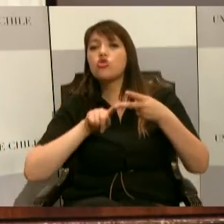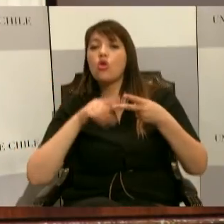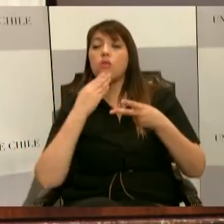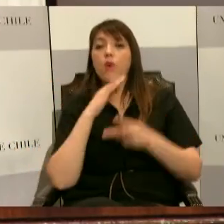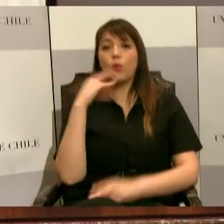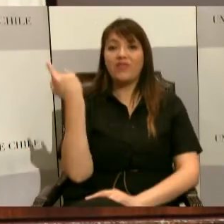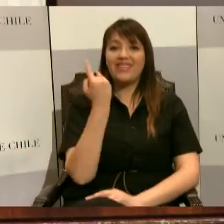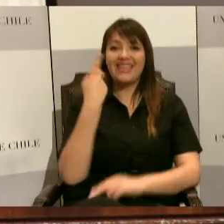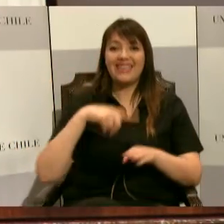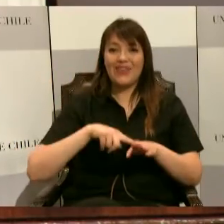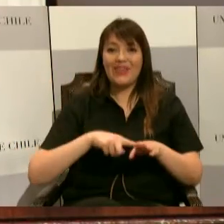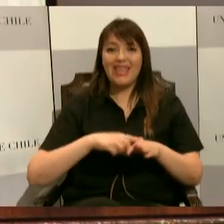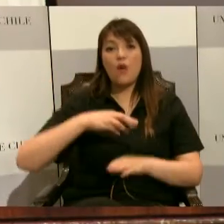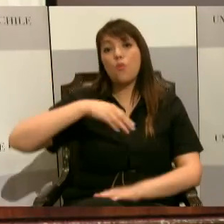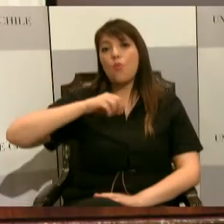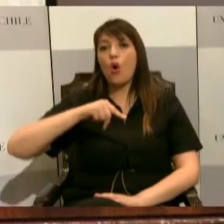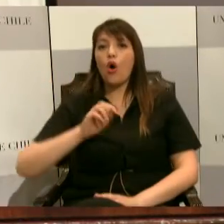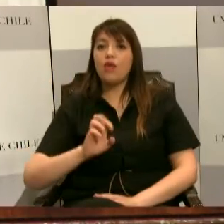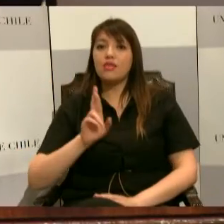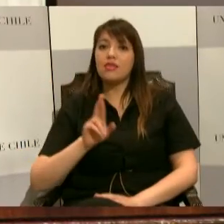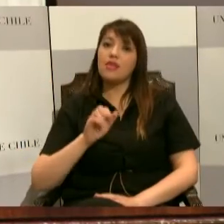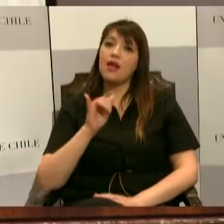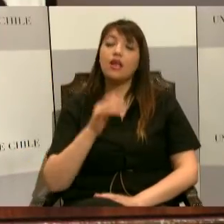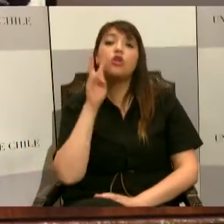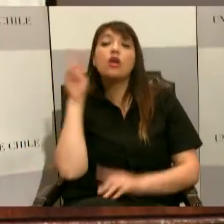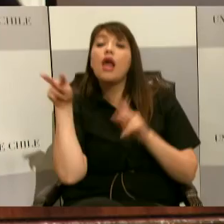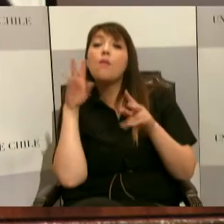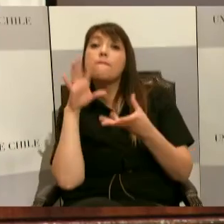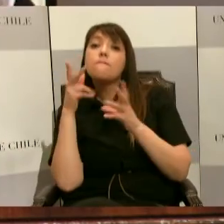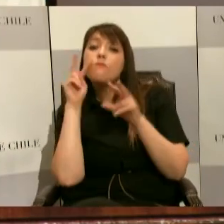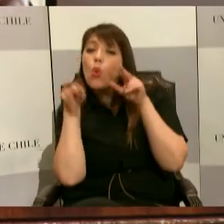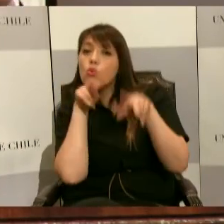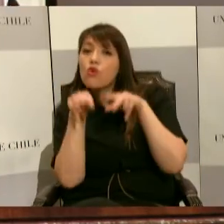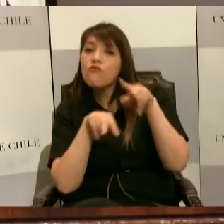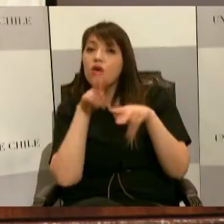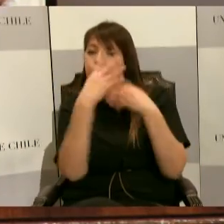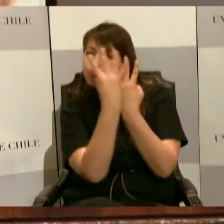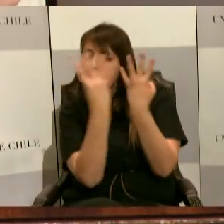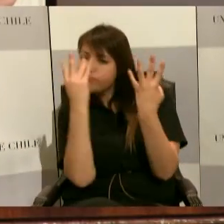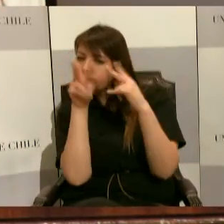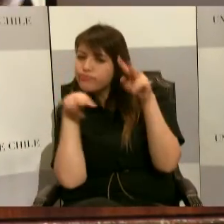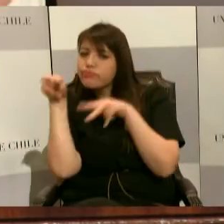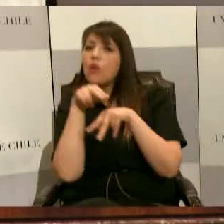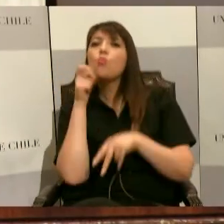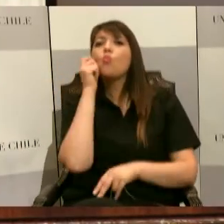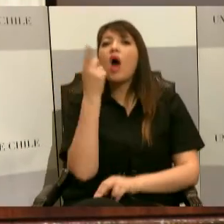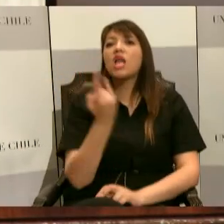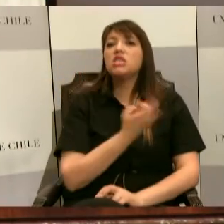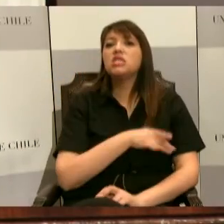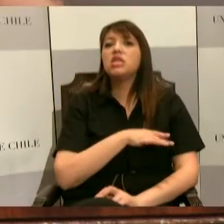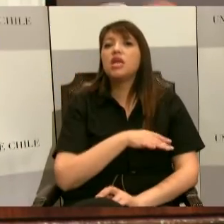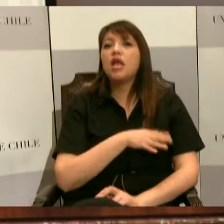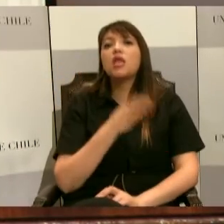el Tecnológico de Monterrey. Suele decirse, bueno, eso es lo que el mundo ve, o sea, el mundo tiene una vitrina que es lo que ve cuando le preguntan qué son las universidades mexicanas, esas dos. Y después